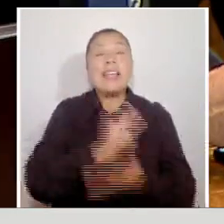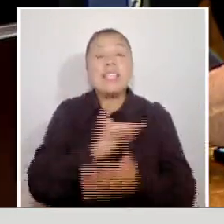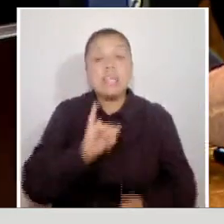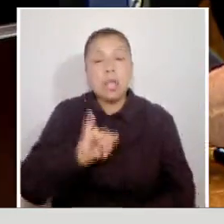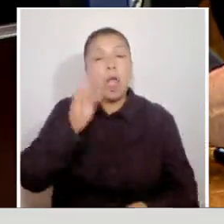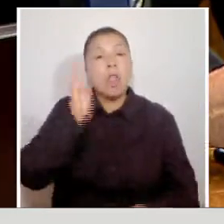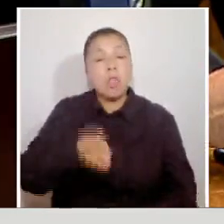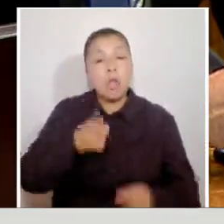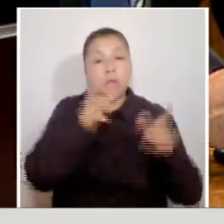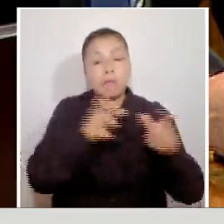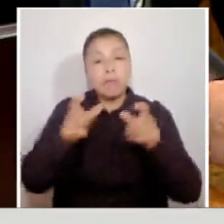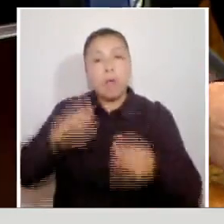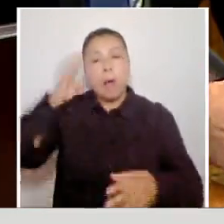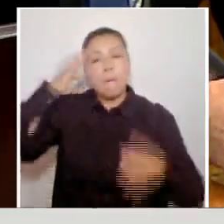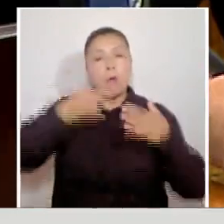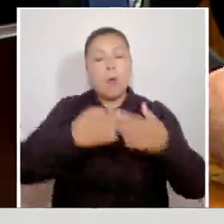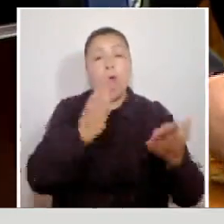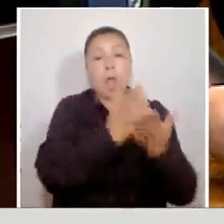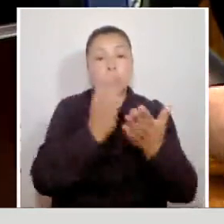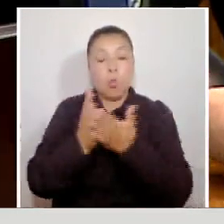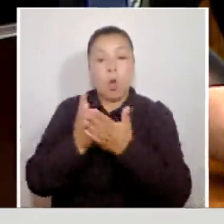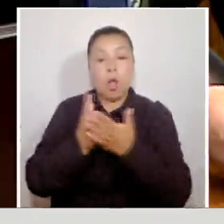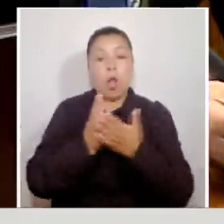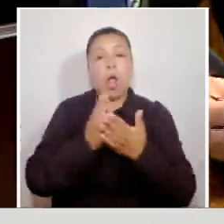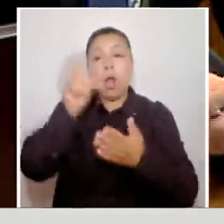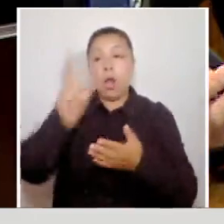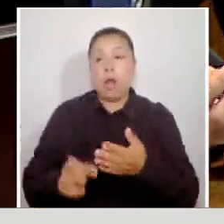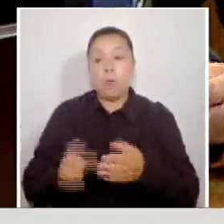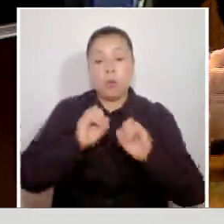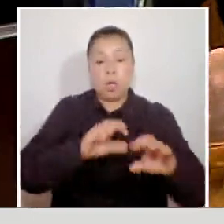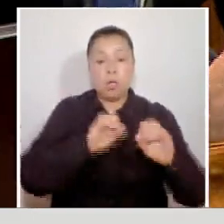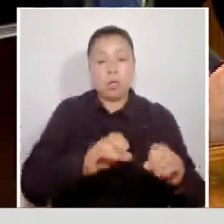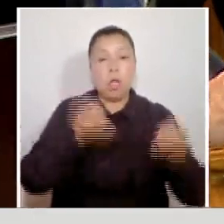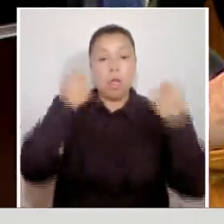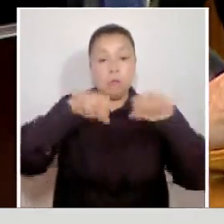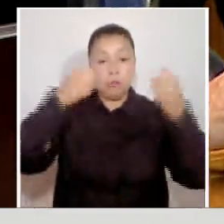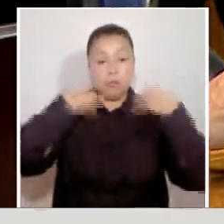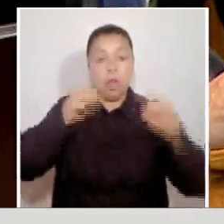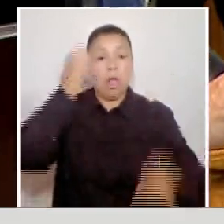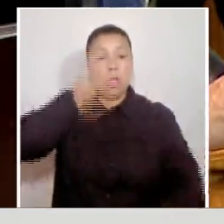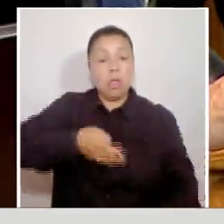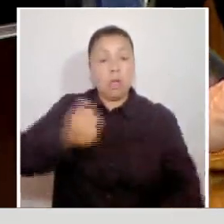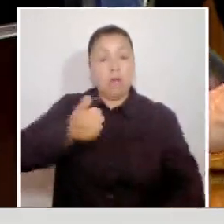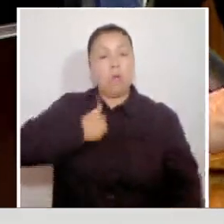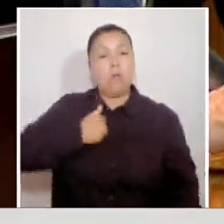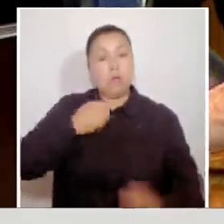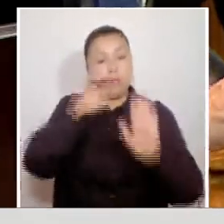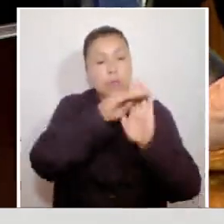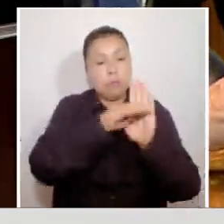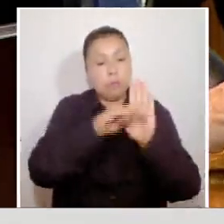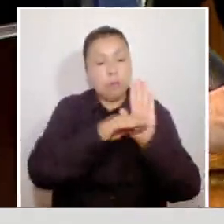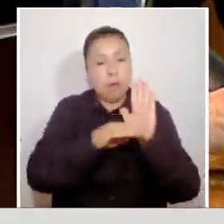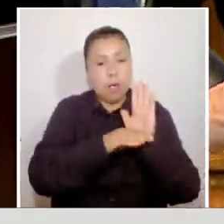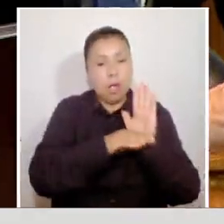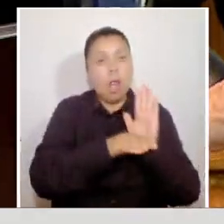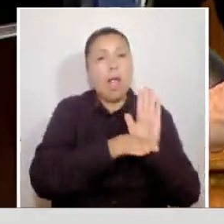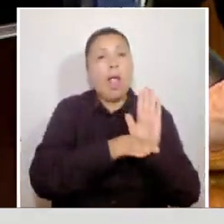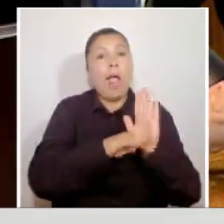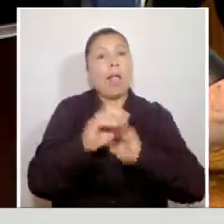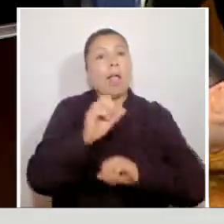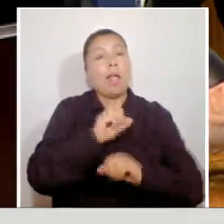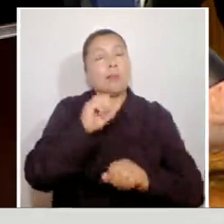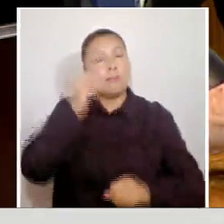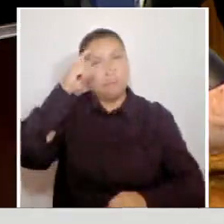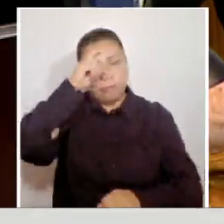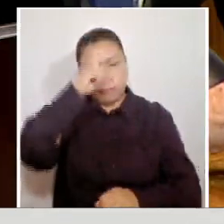por militares las escuelas los instructores y los deportistas deben cumplir una serie de requisitos que les impide poder